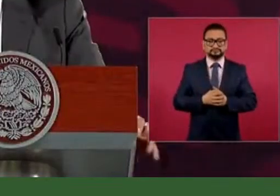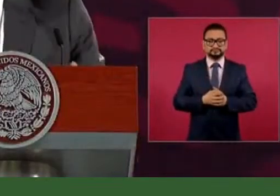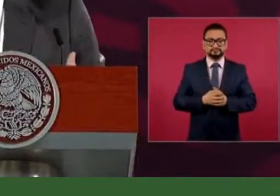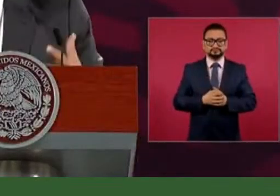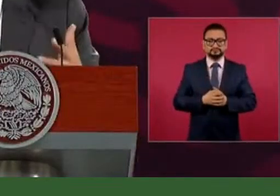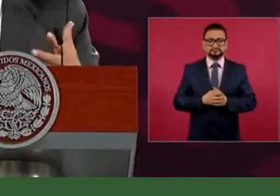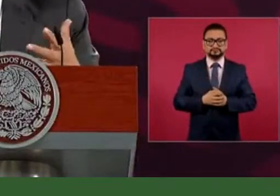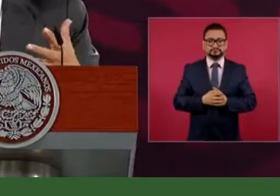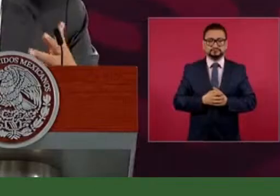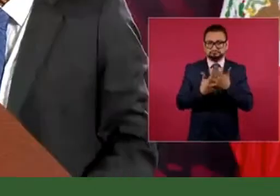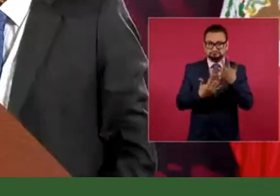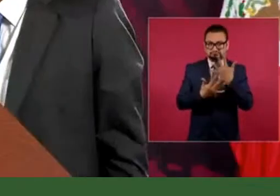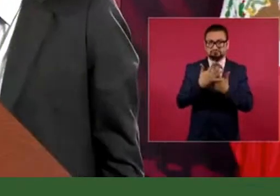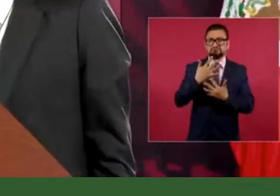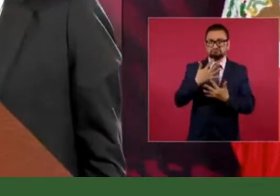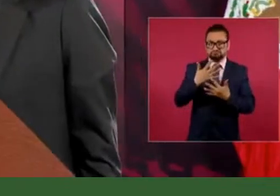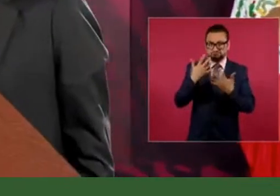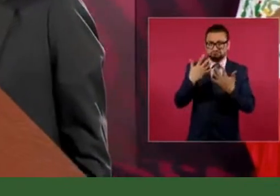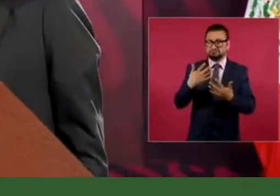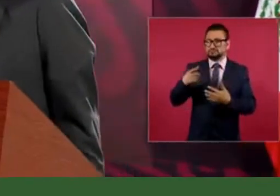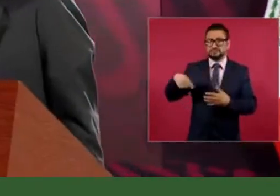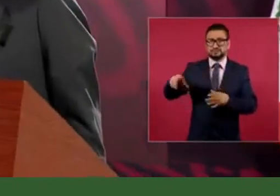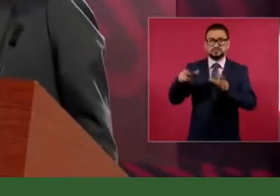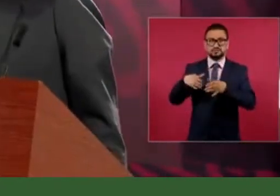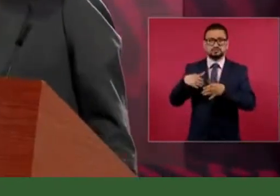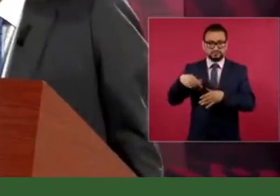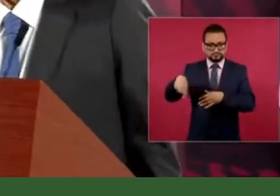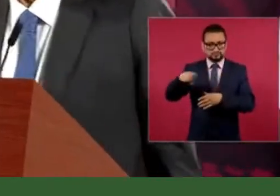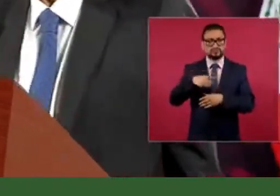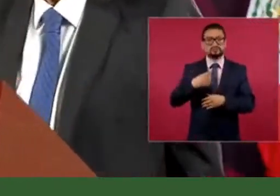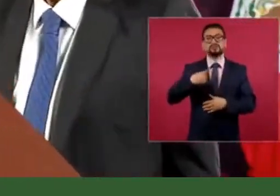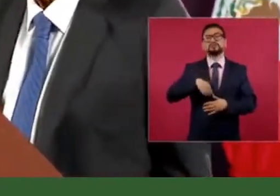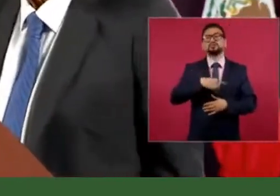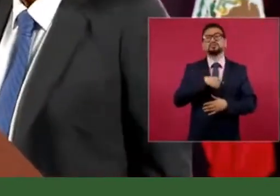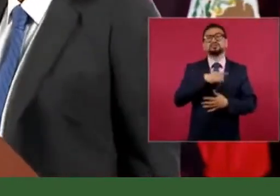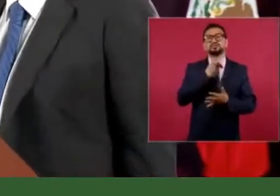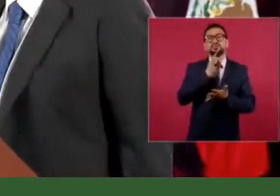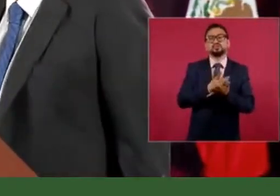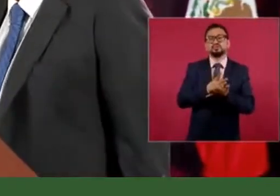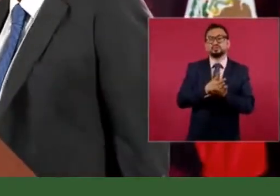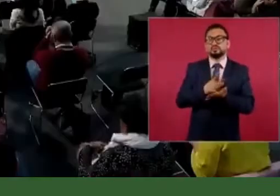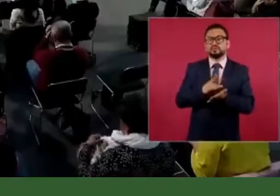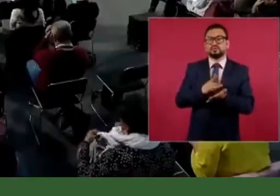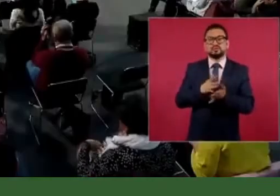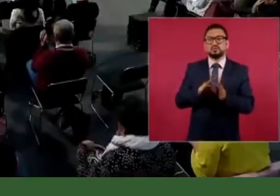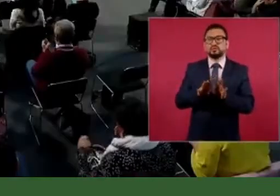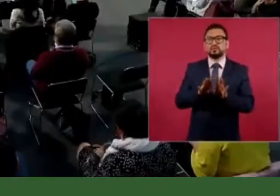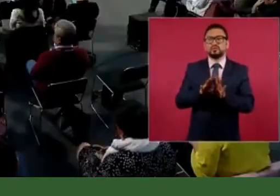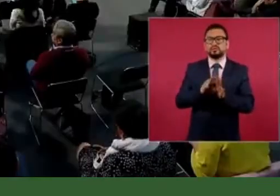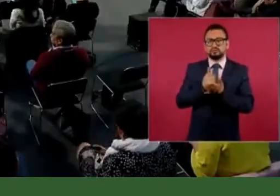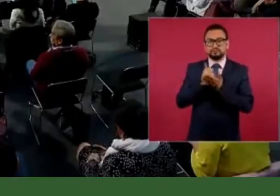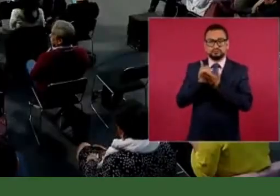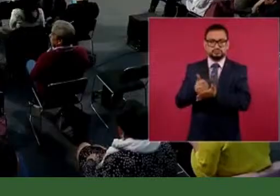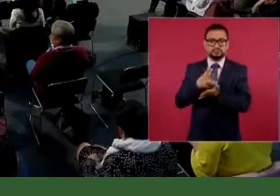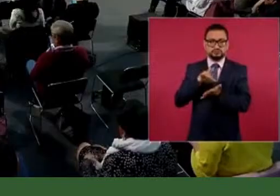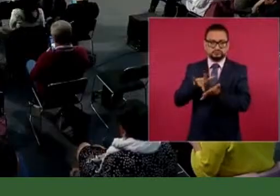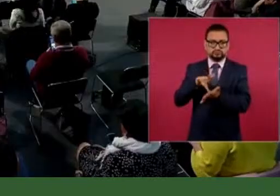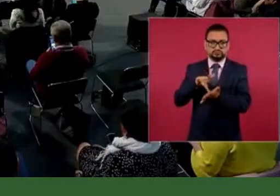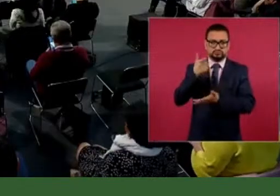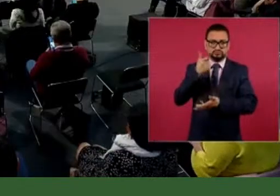hechos por las mismas comunidades. Nosotros lo que hicimos nada más fue apoyarlos con el